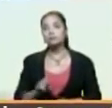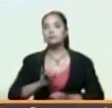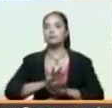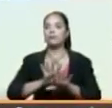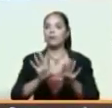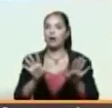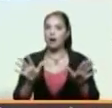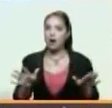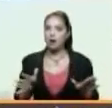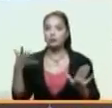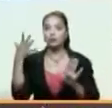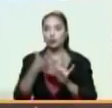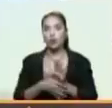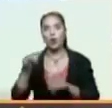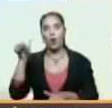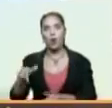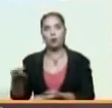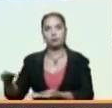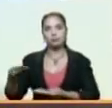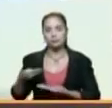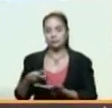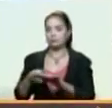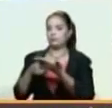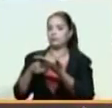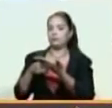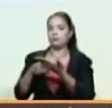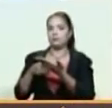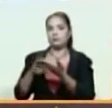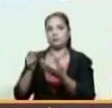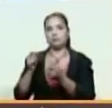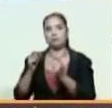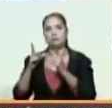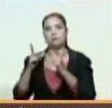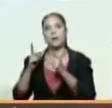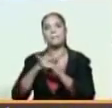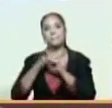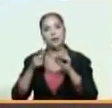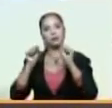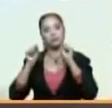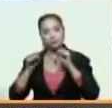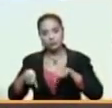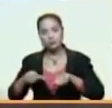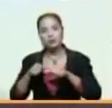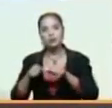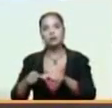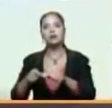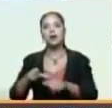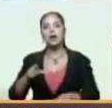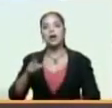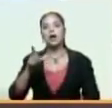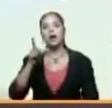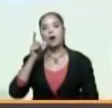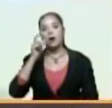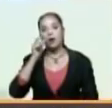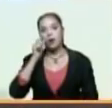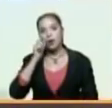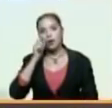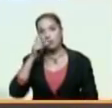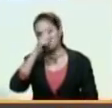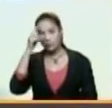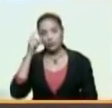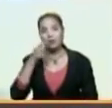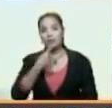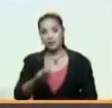queda corto con esto que hemos aquí recibido, pero que confirma lo que el ciudadano fiscal general de la República, Terry Gurianza,